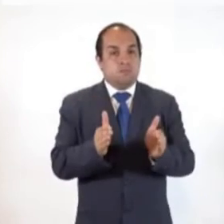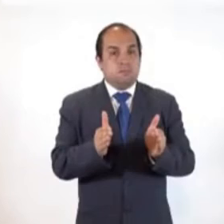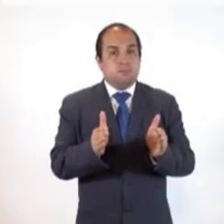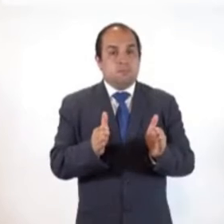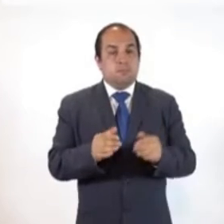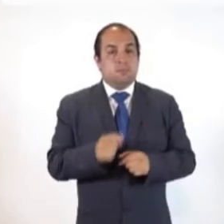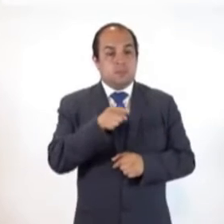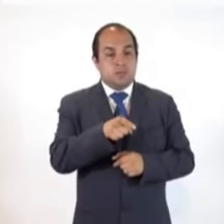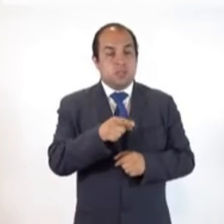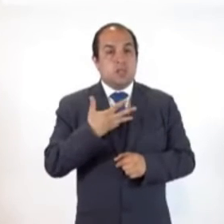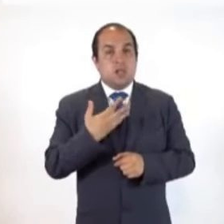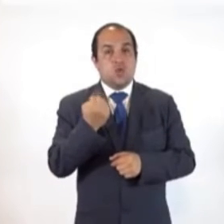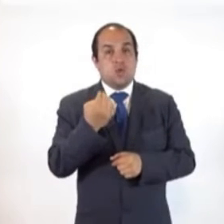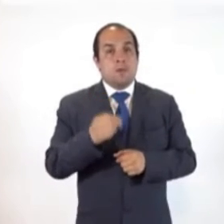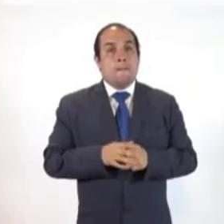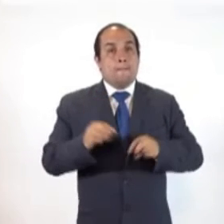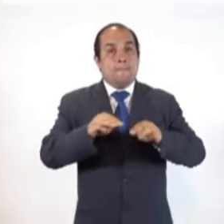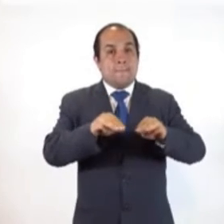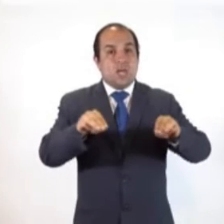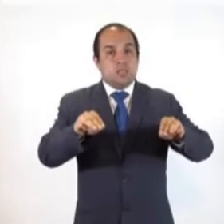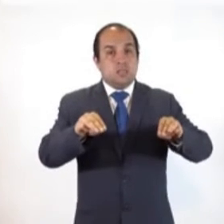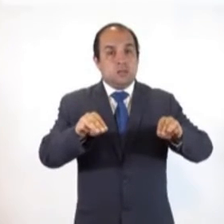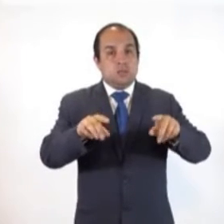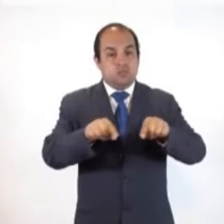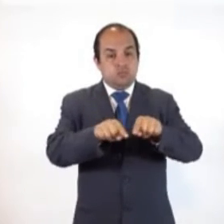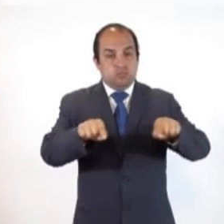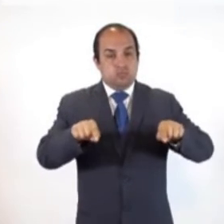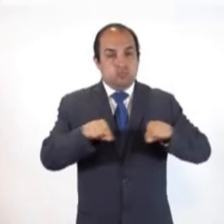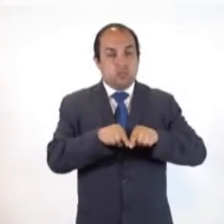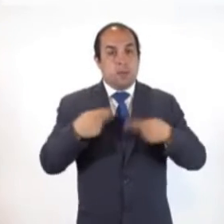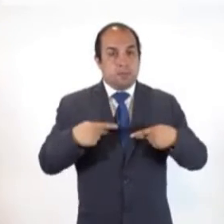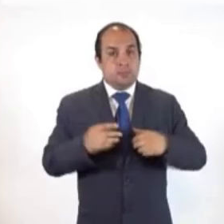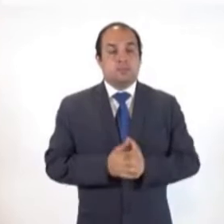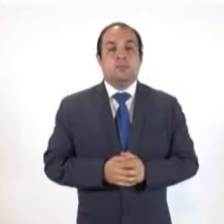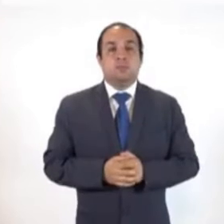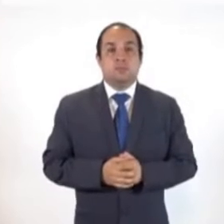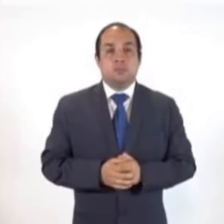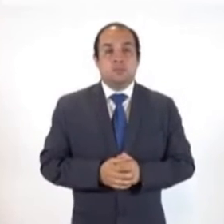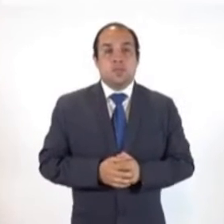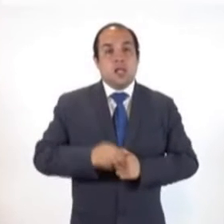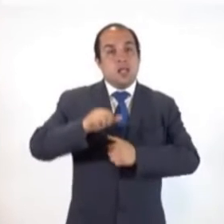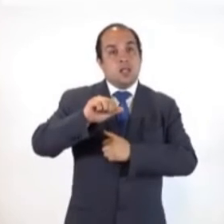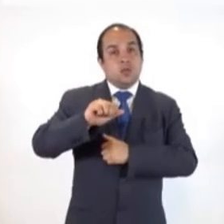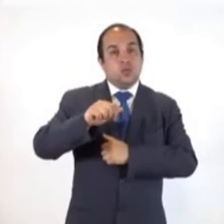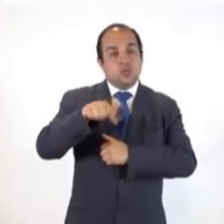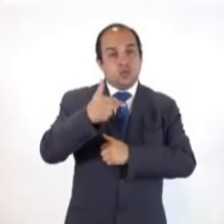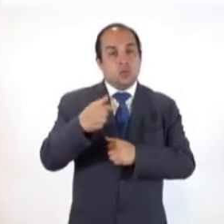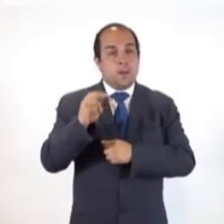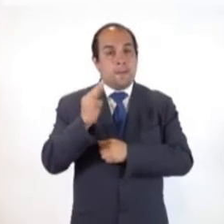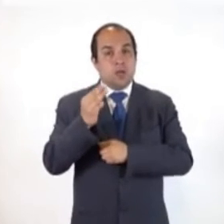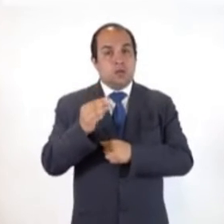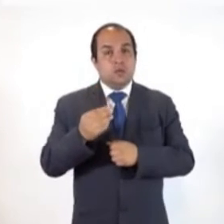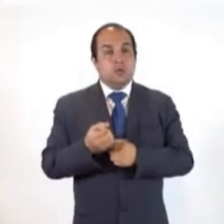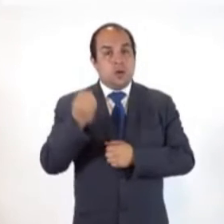garantizar que el mínimo sea 9 metros cuadrados por persona, y eso es muy fácil de estimar, ¿no? A partir del 12 de mayo,